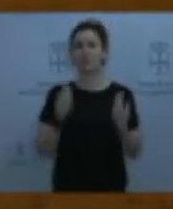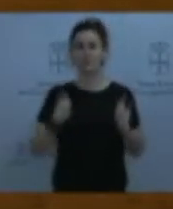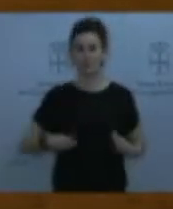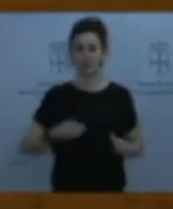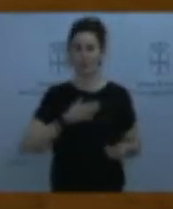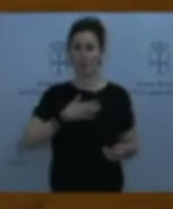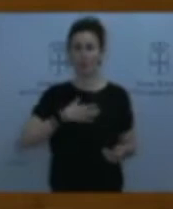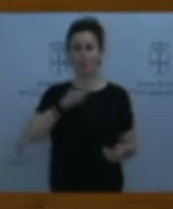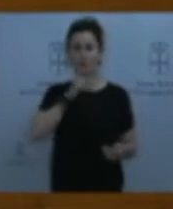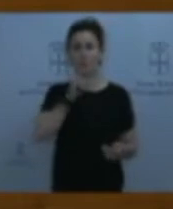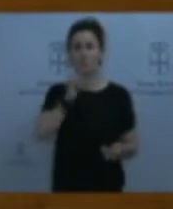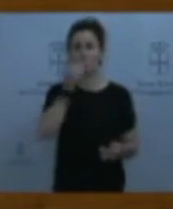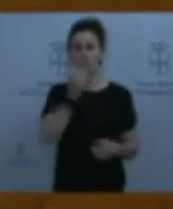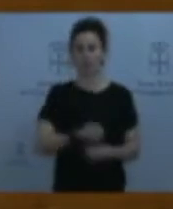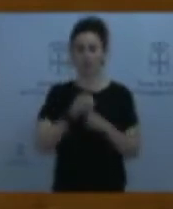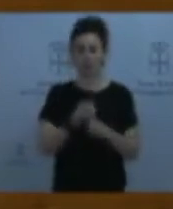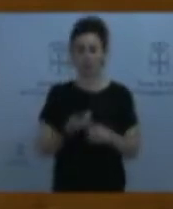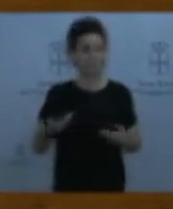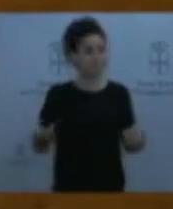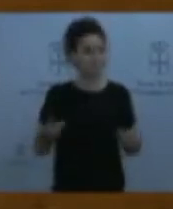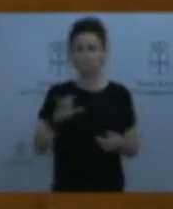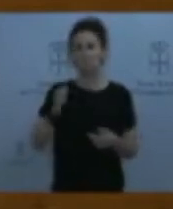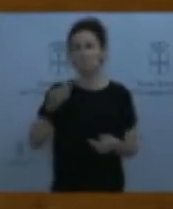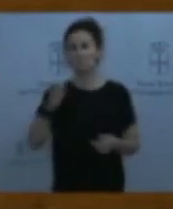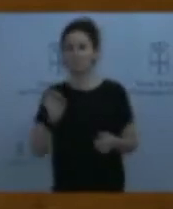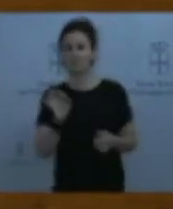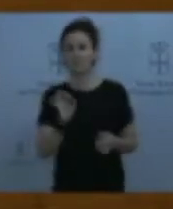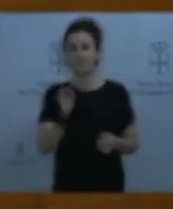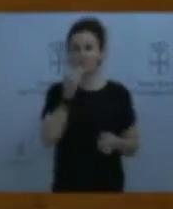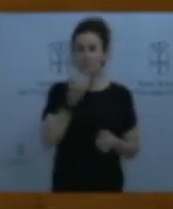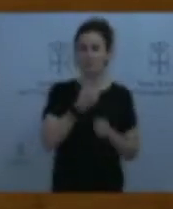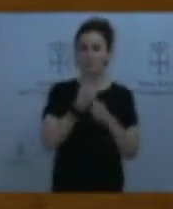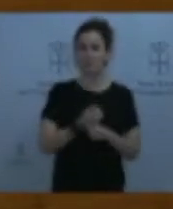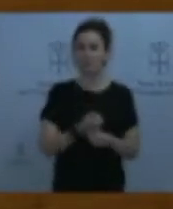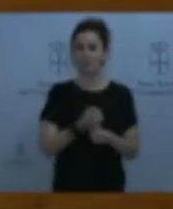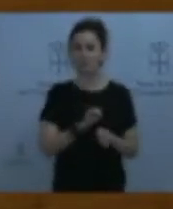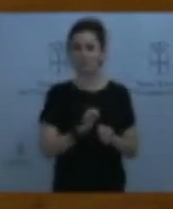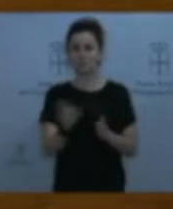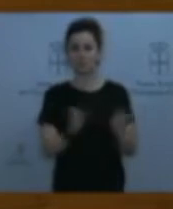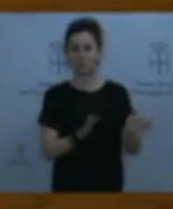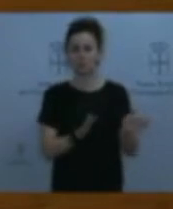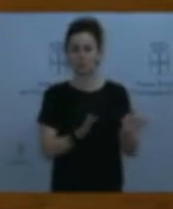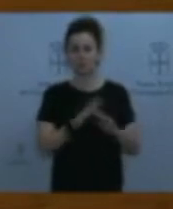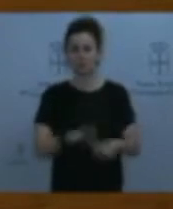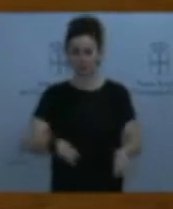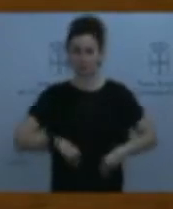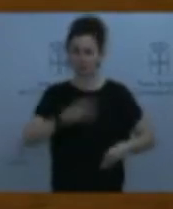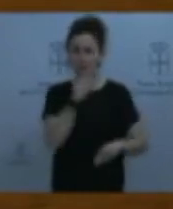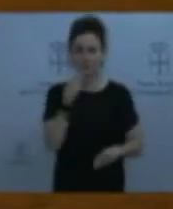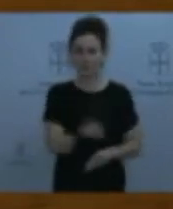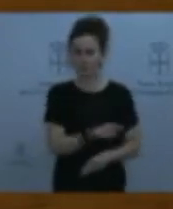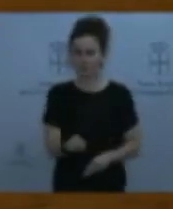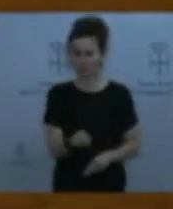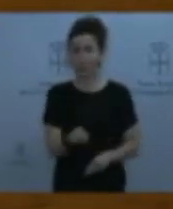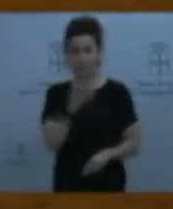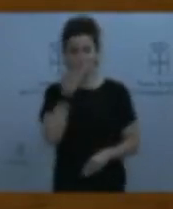Cajastur. Toda la colección, la que es de Liberbank y la que se ha dividido en Liberbank y la que está en Cajastur, se va a quedar en Asturias. ¿Se puede asumir ese compromiso? Bueno, pues eso es lo que nos